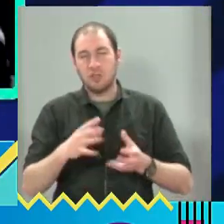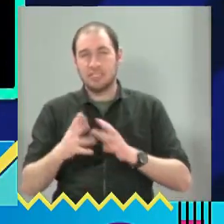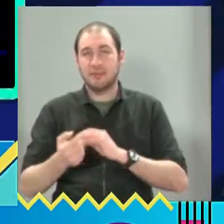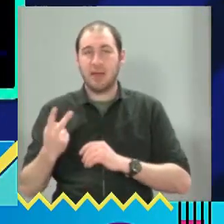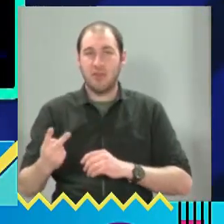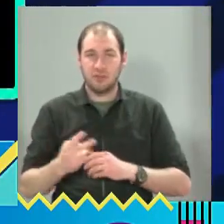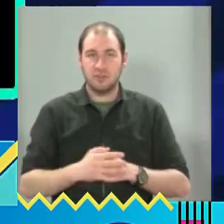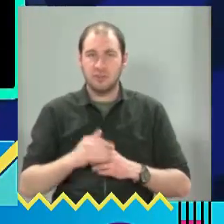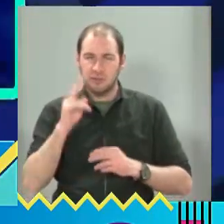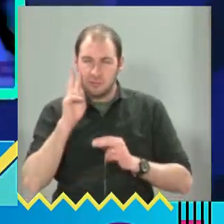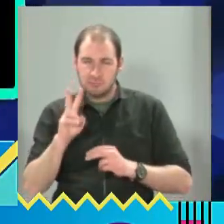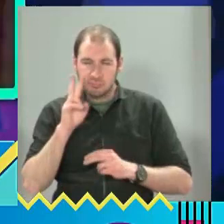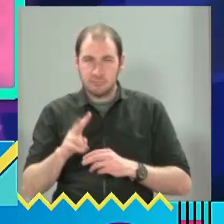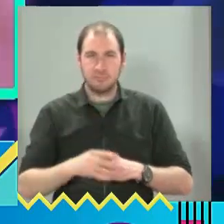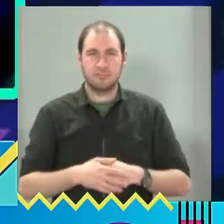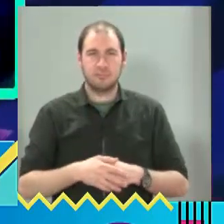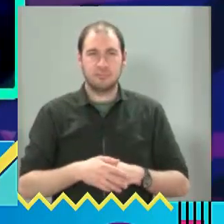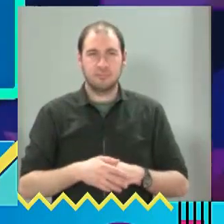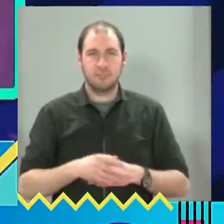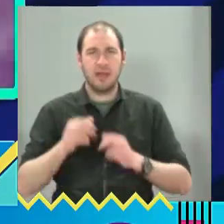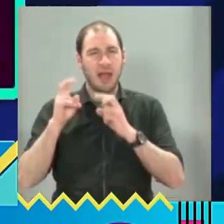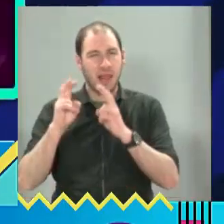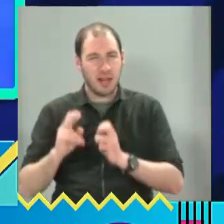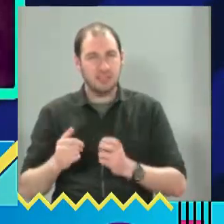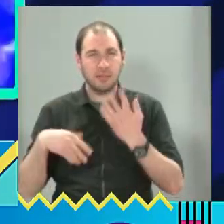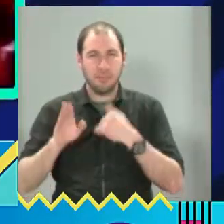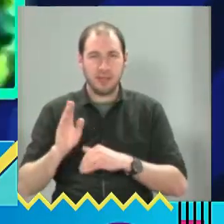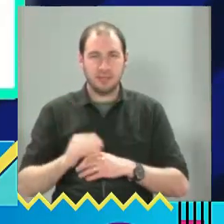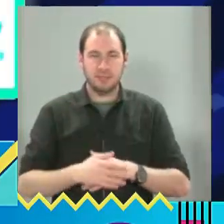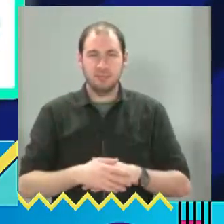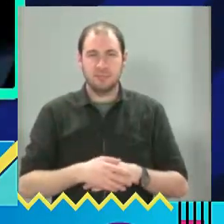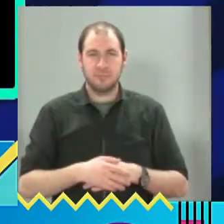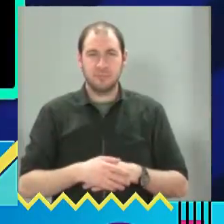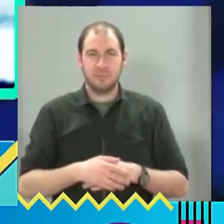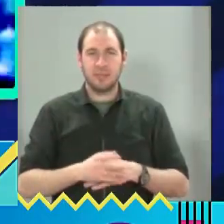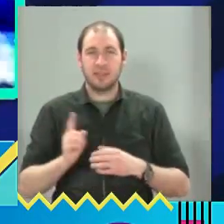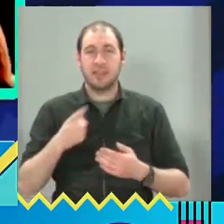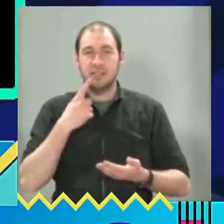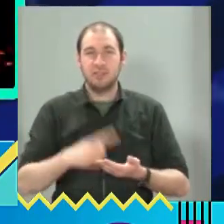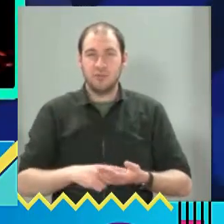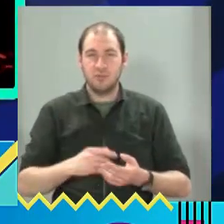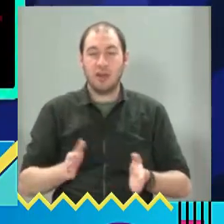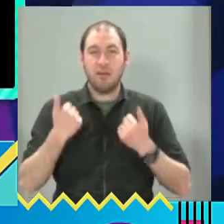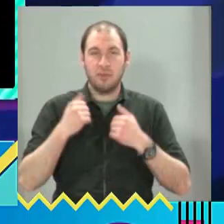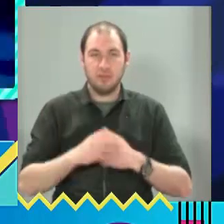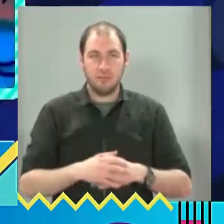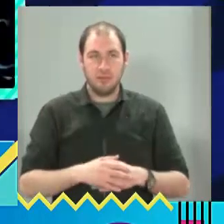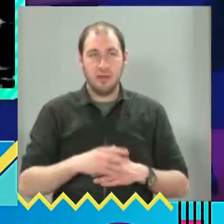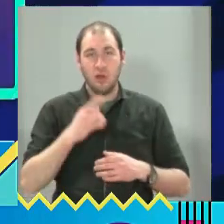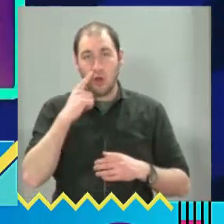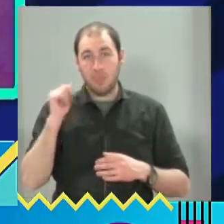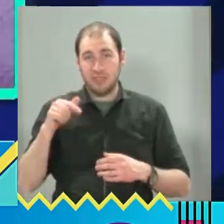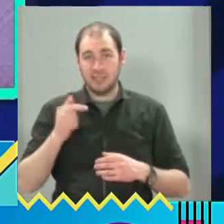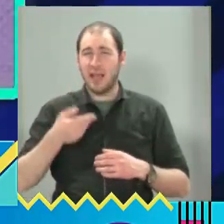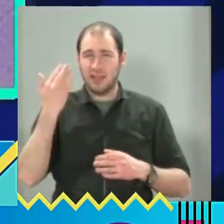sistema 2 más observador, más analizador y más, digamos, de la decisión fría. Ya Adam Smith hablaba, te